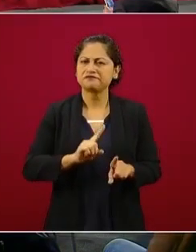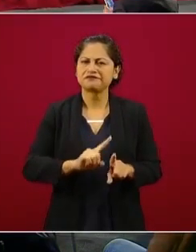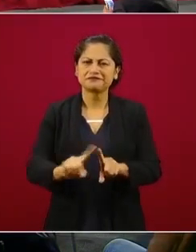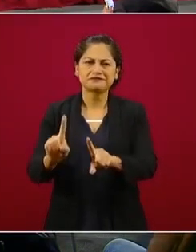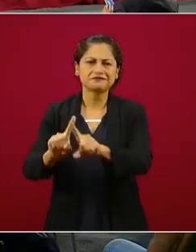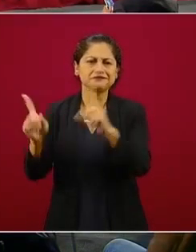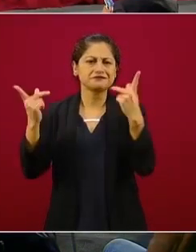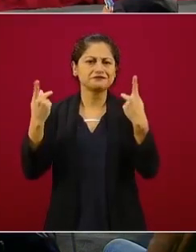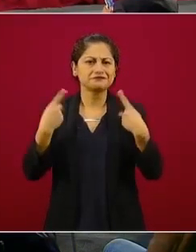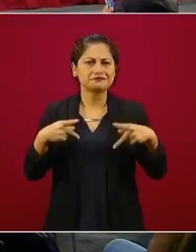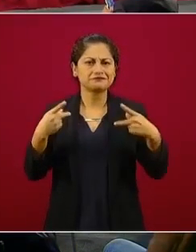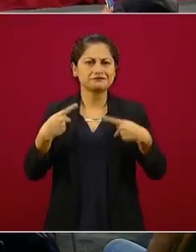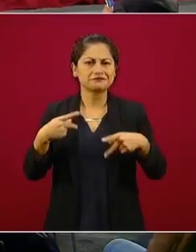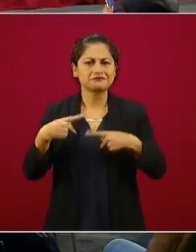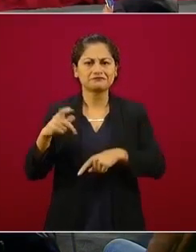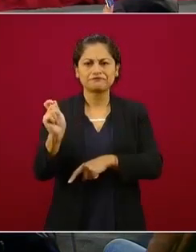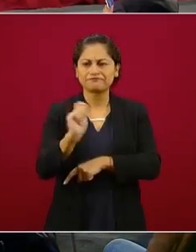técnicos,